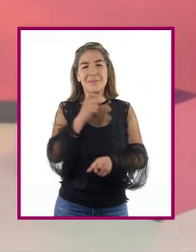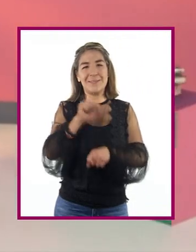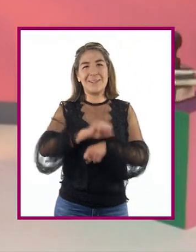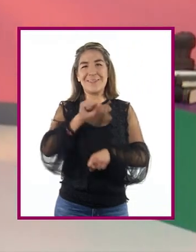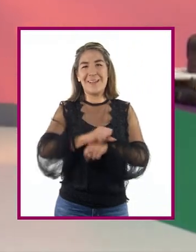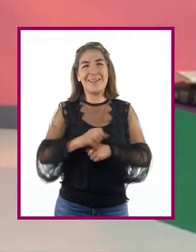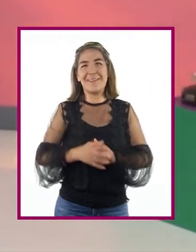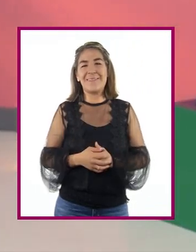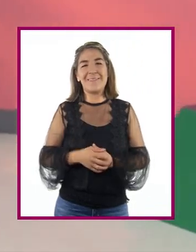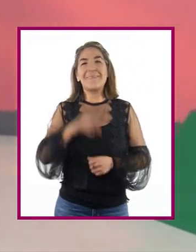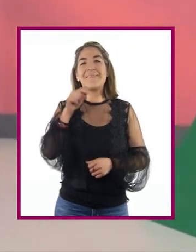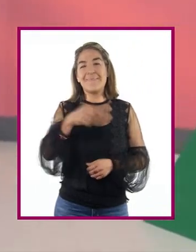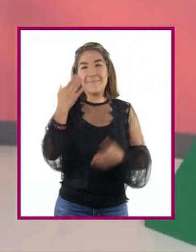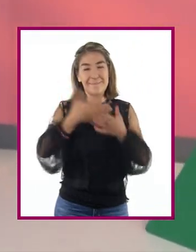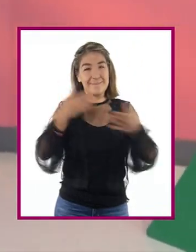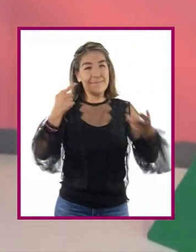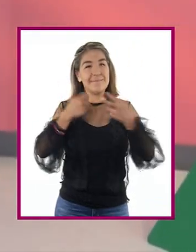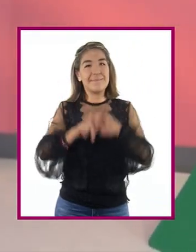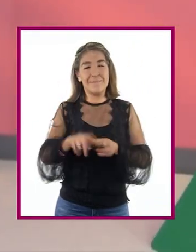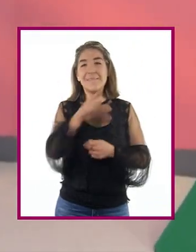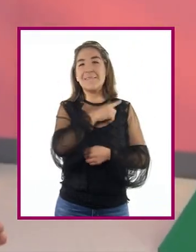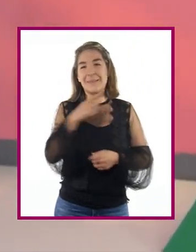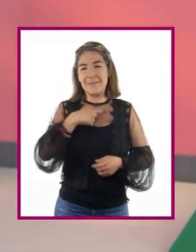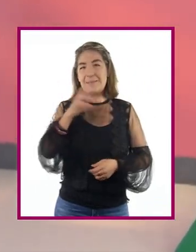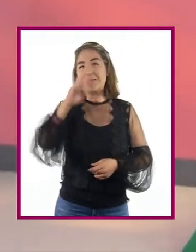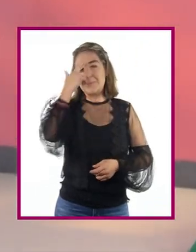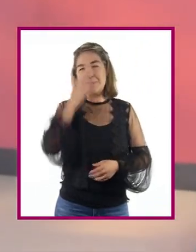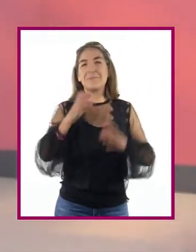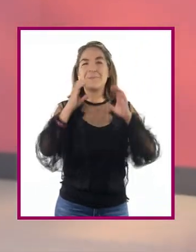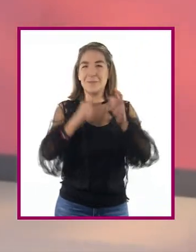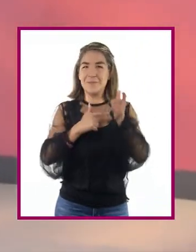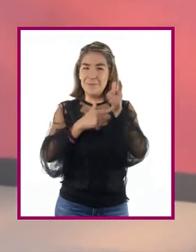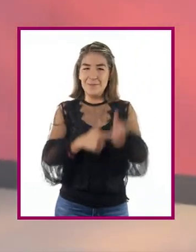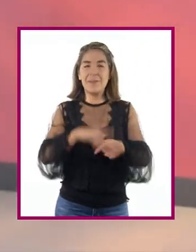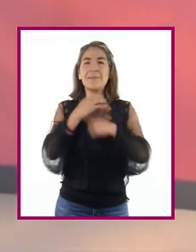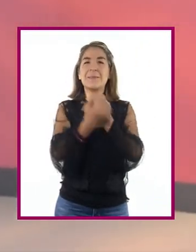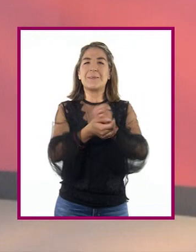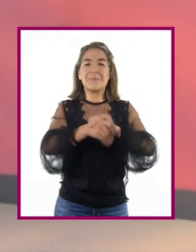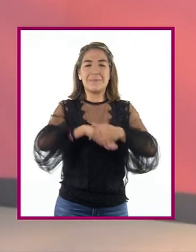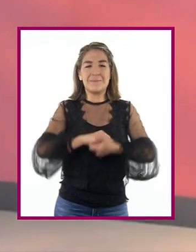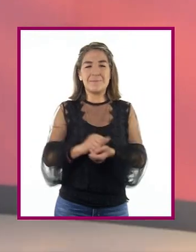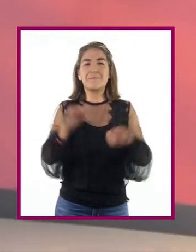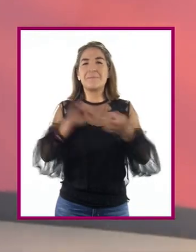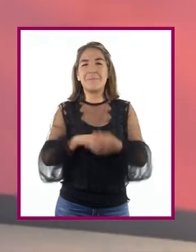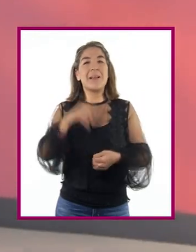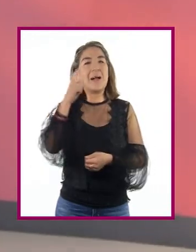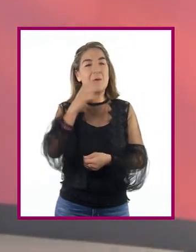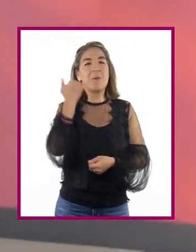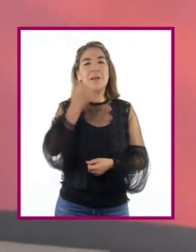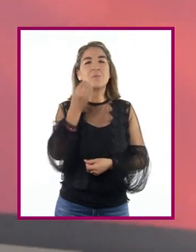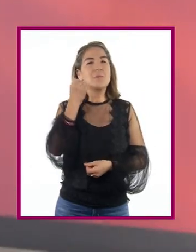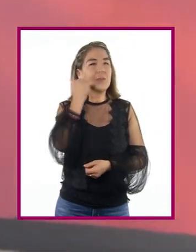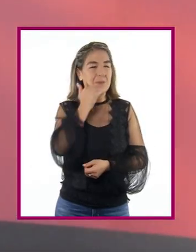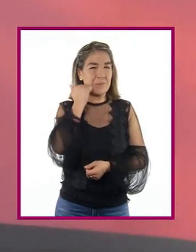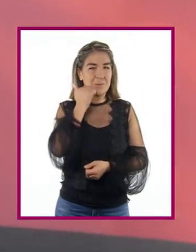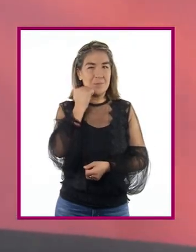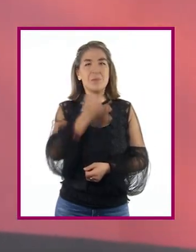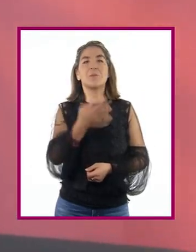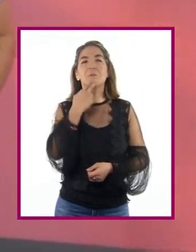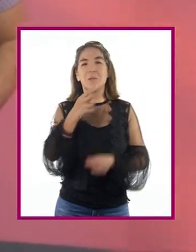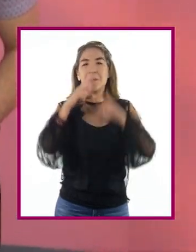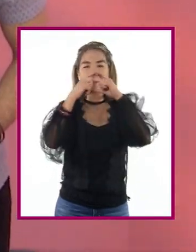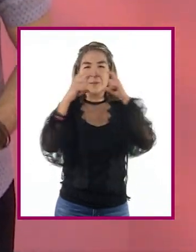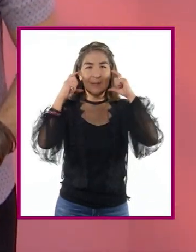Antes de iniciar, les recuerdo que debemos seguir cuidándonos, lavando frecuentemente nuestras manos con agua y abundante jabón, usando